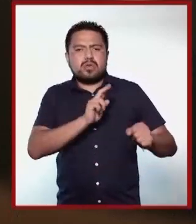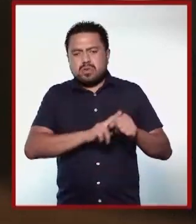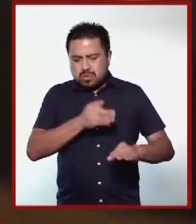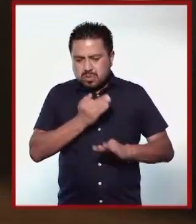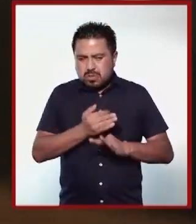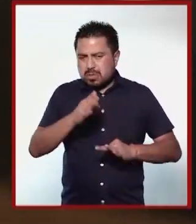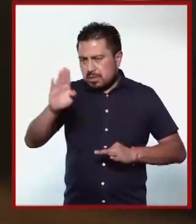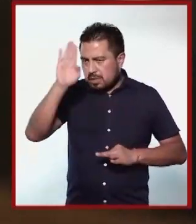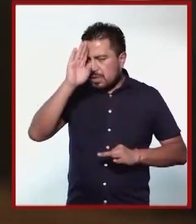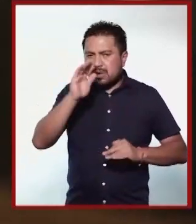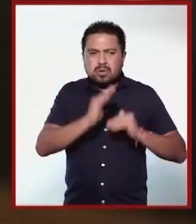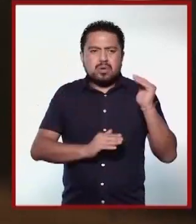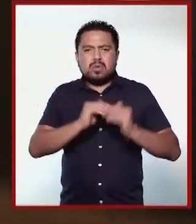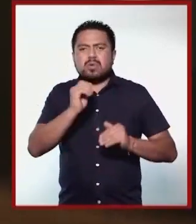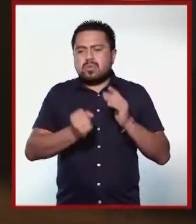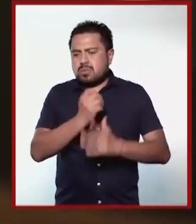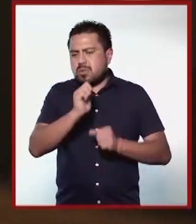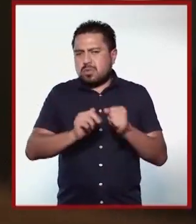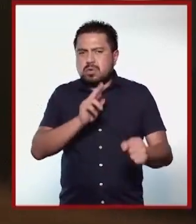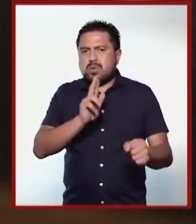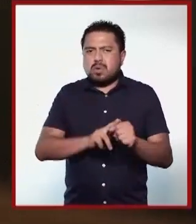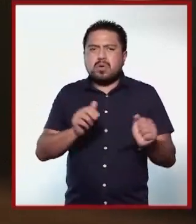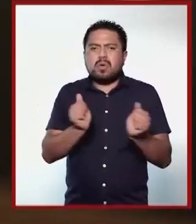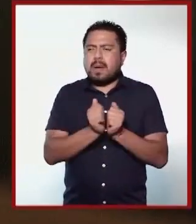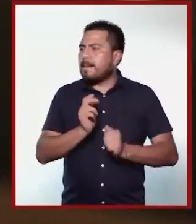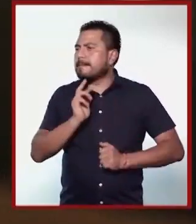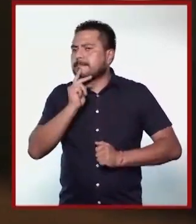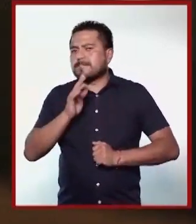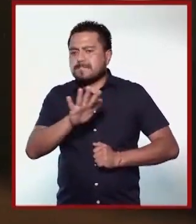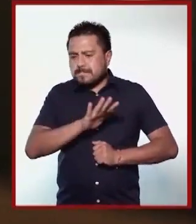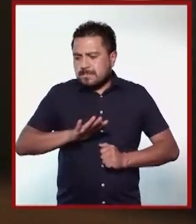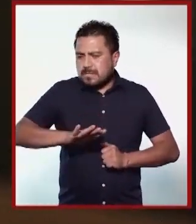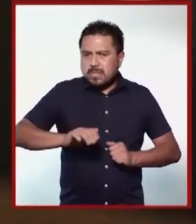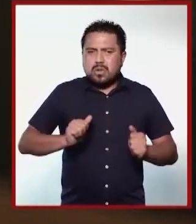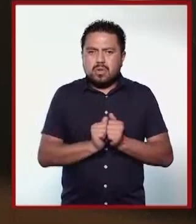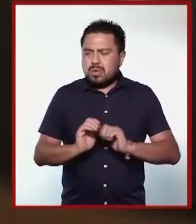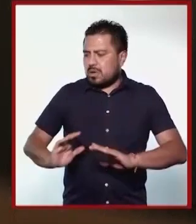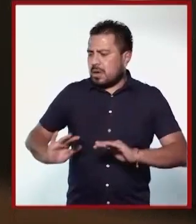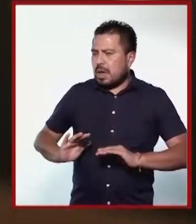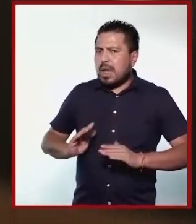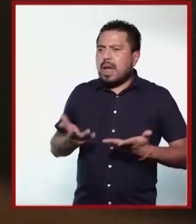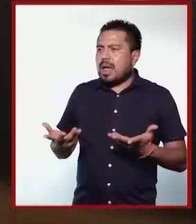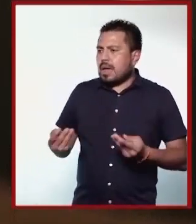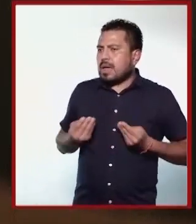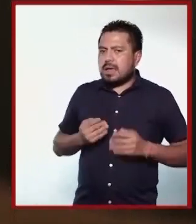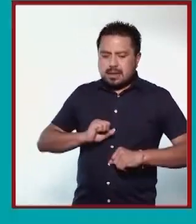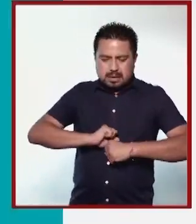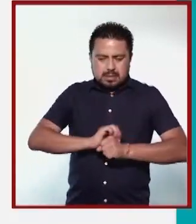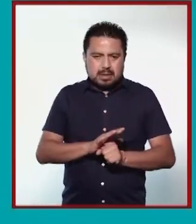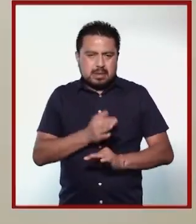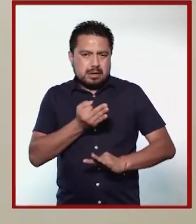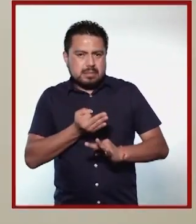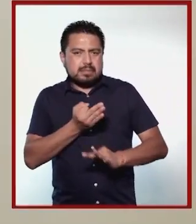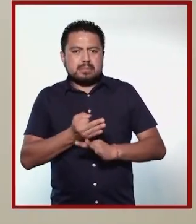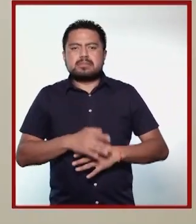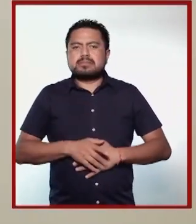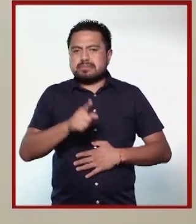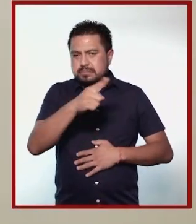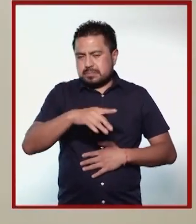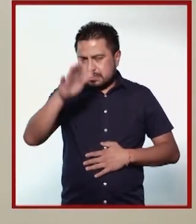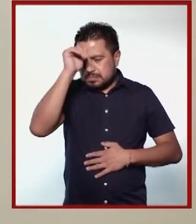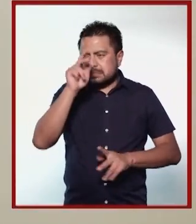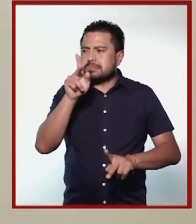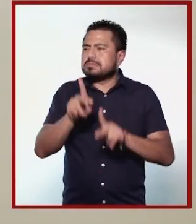de pensar en construir una nueva normalidad con lo mejor de nosotros y con las enseñanzas que nos ha dejado esta pandemia. ¿Se acuerdan que